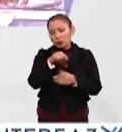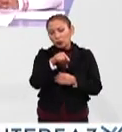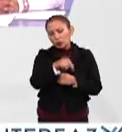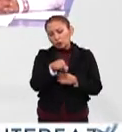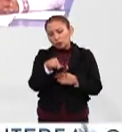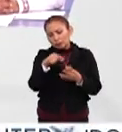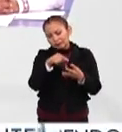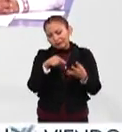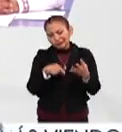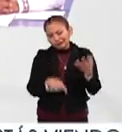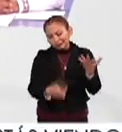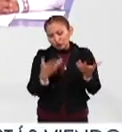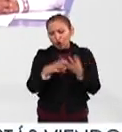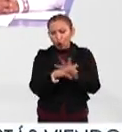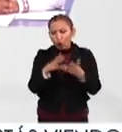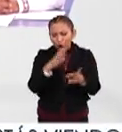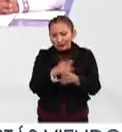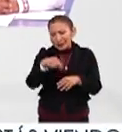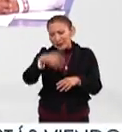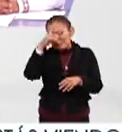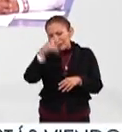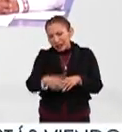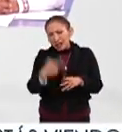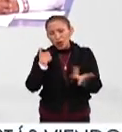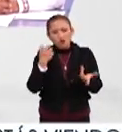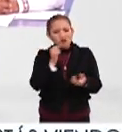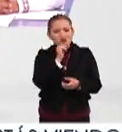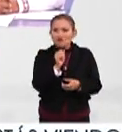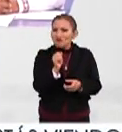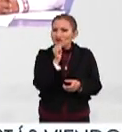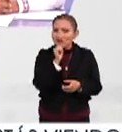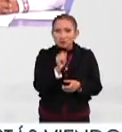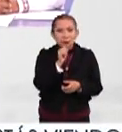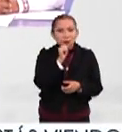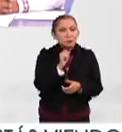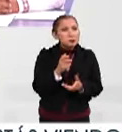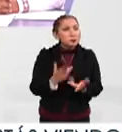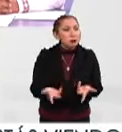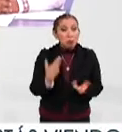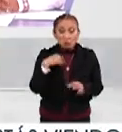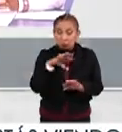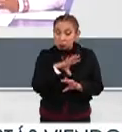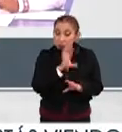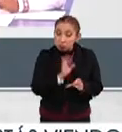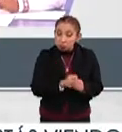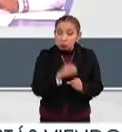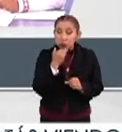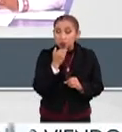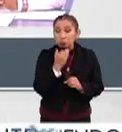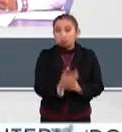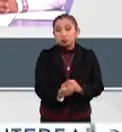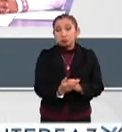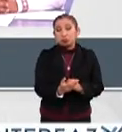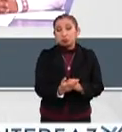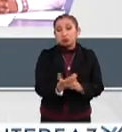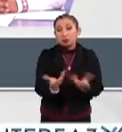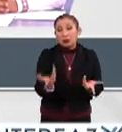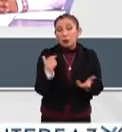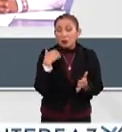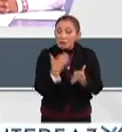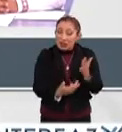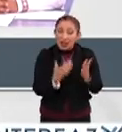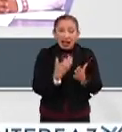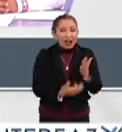muchos puntos en el país que aún no están plenamente, pues no hemos